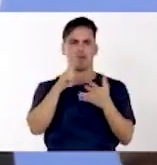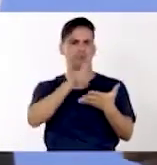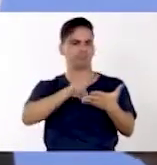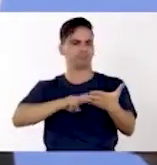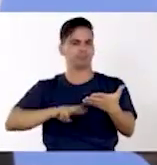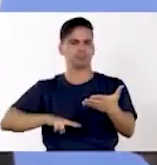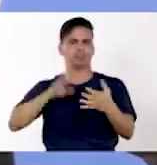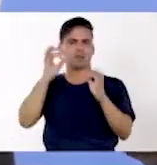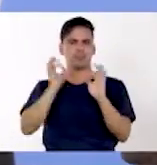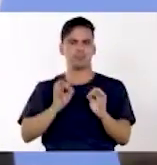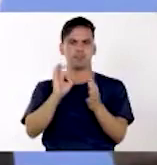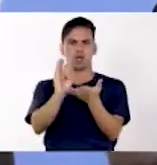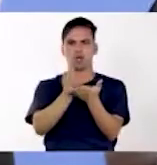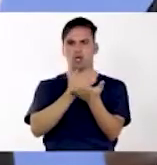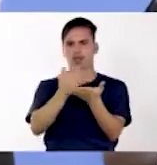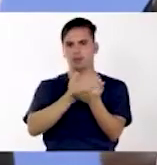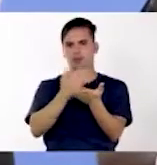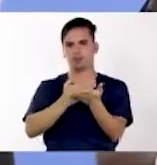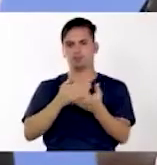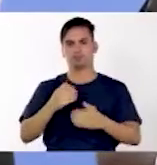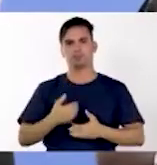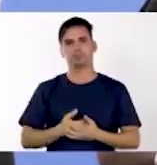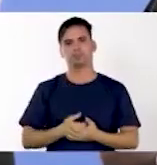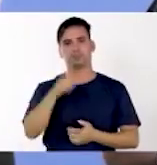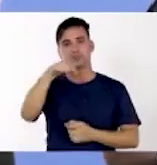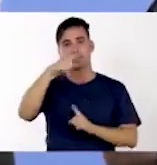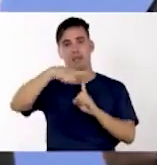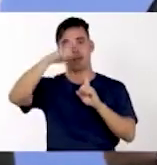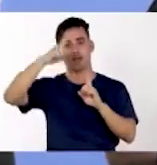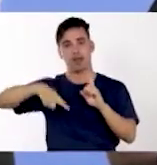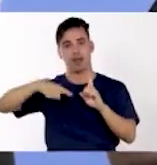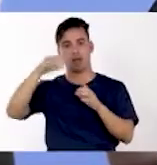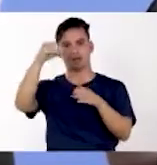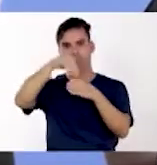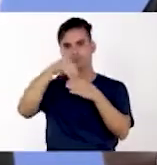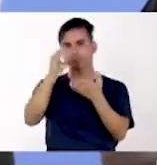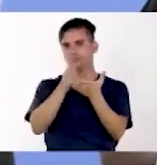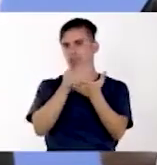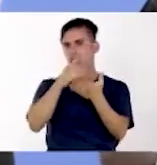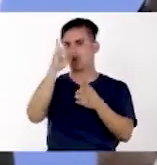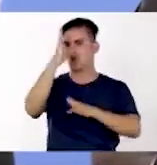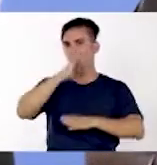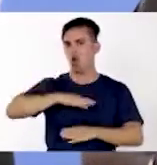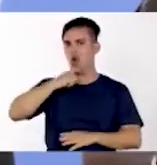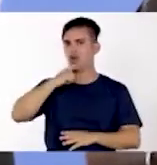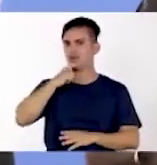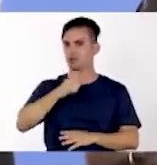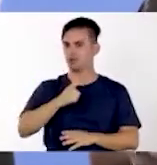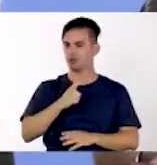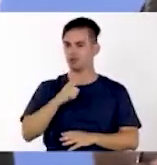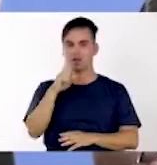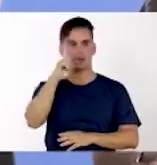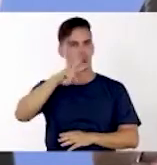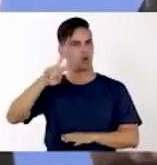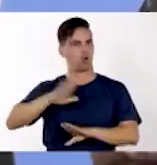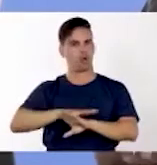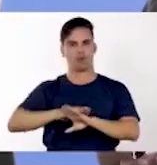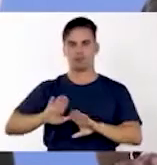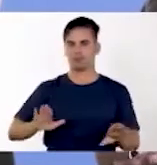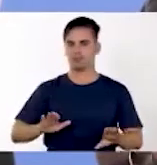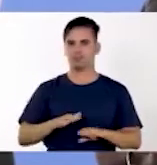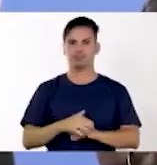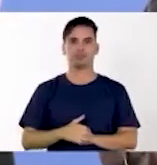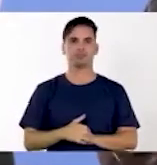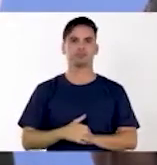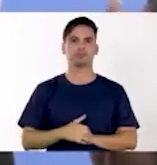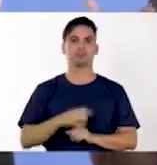que está en el libro. Este teatro está en el libro, no hay dificultad, no tienen que irlo a buscar en ningún lugar. Y vamos